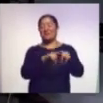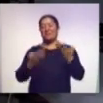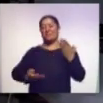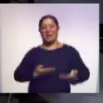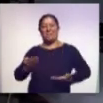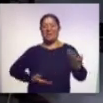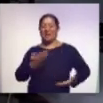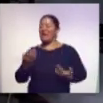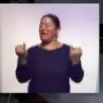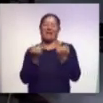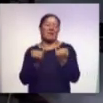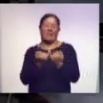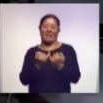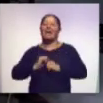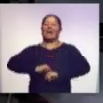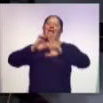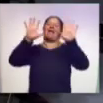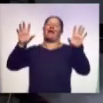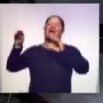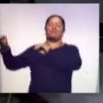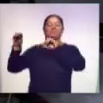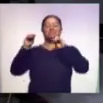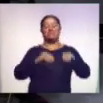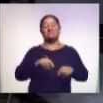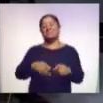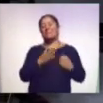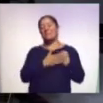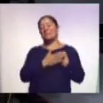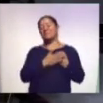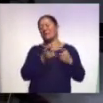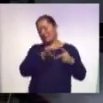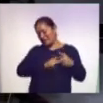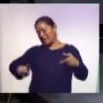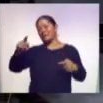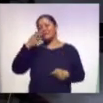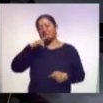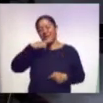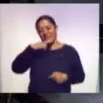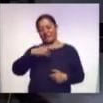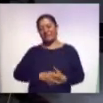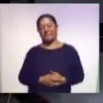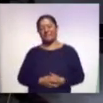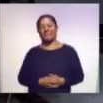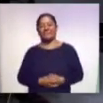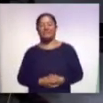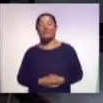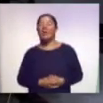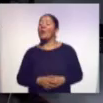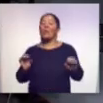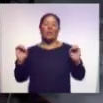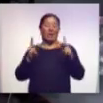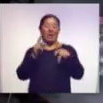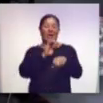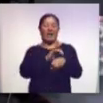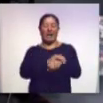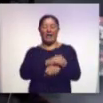bueno, claro que tenían que estar con nosotros en el próximo arrancón navideño. Así es. Entonces, amigos, amigas del